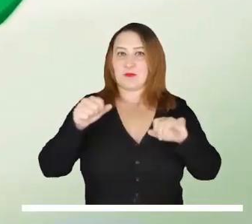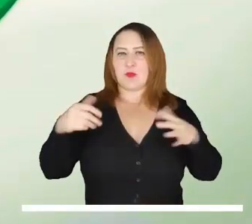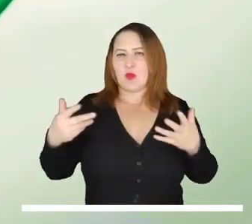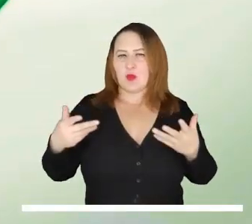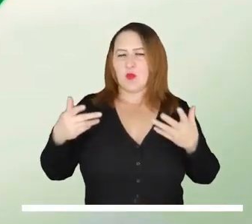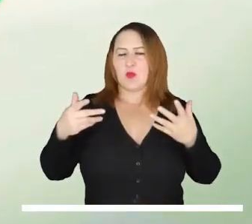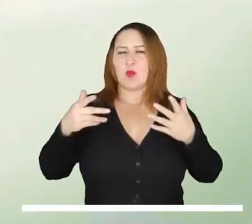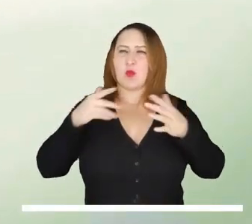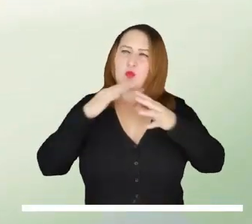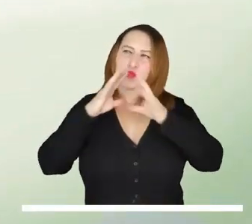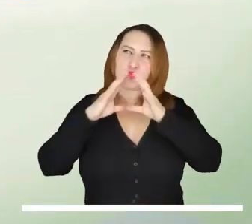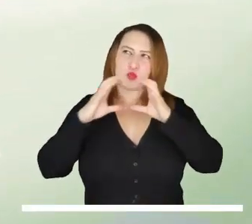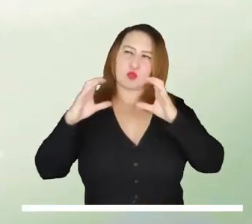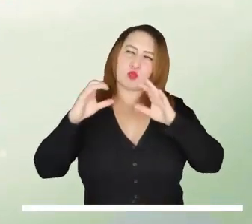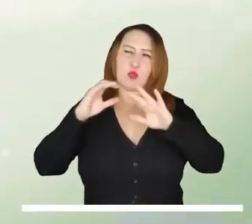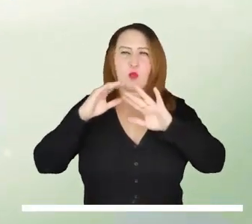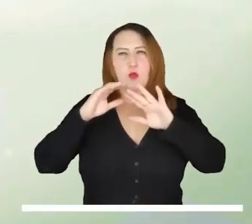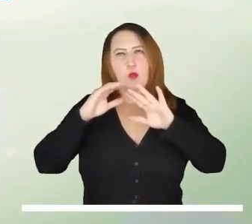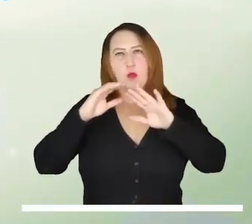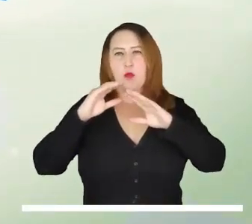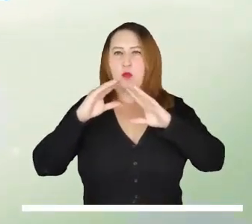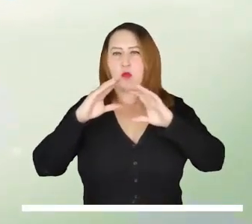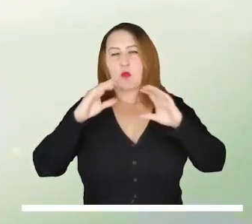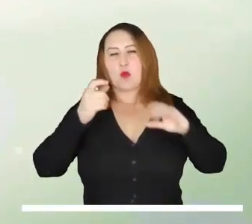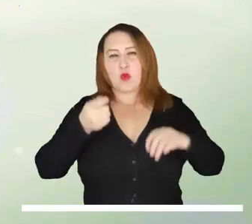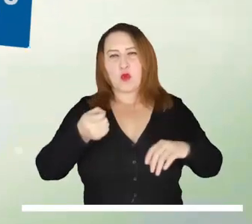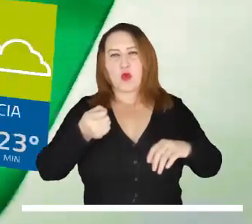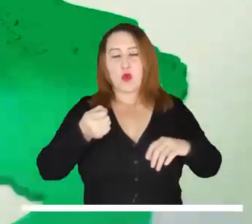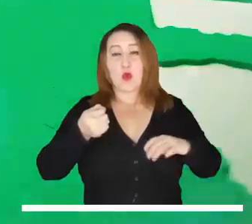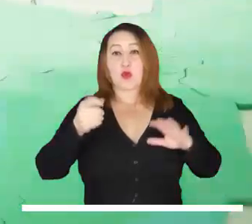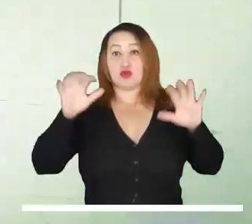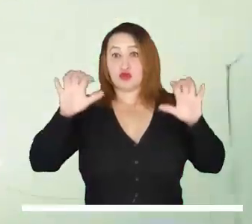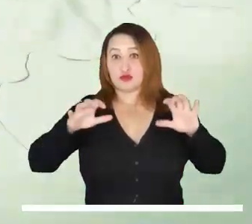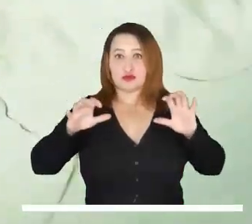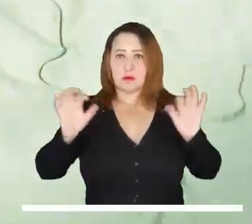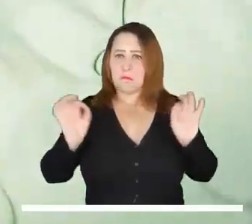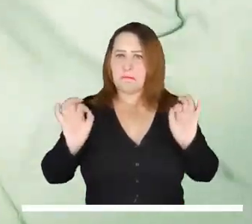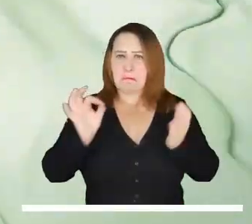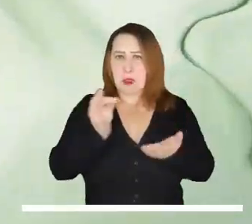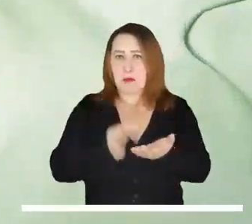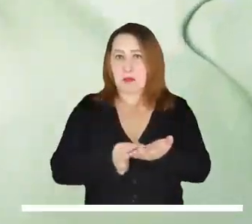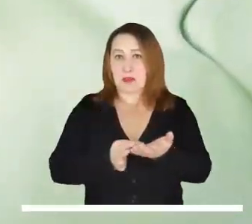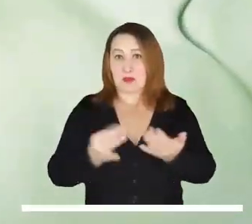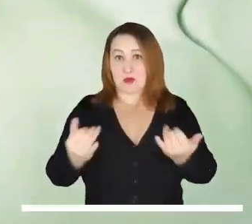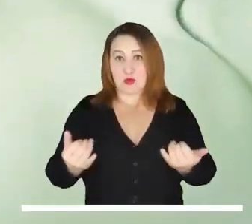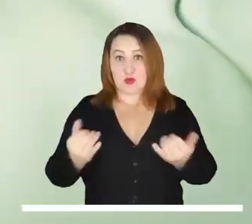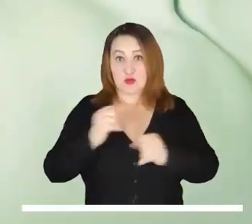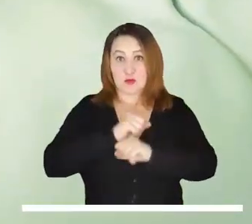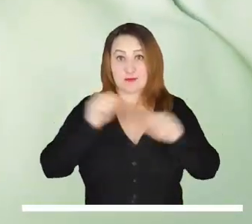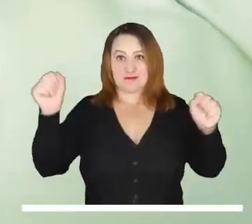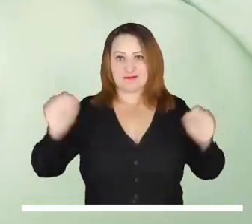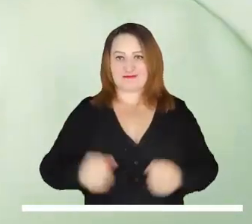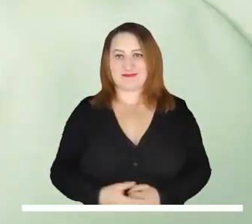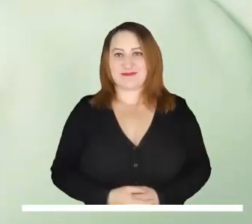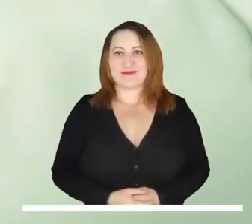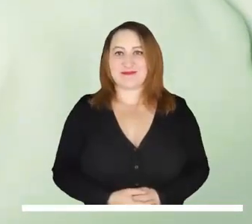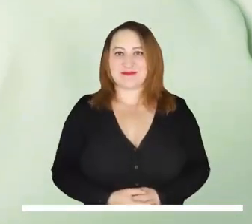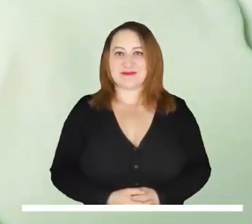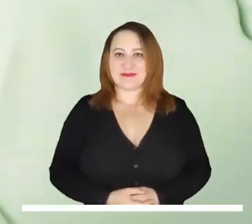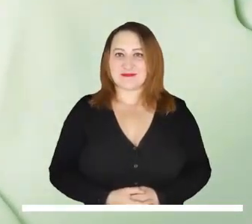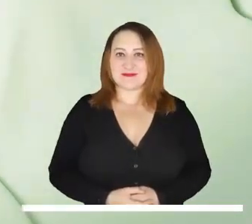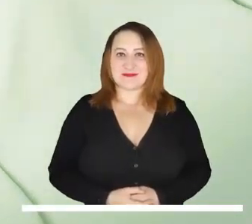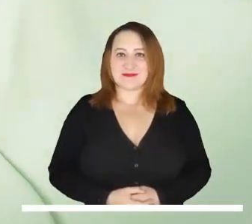Guainía. Una mañana entre ligera y parcialmente nublada se anticipa en la capital, donde no se esperan